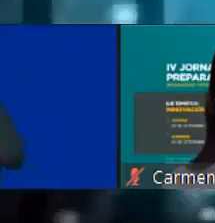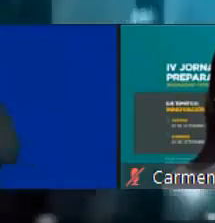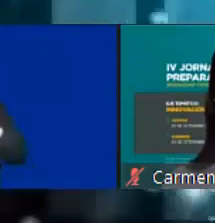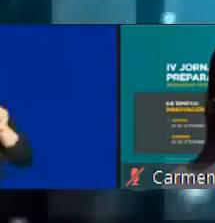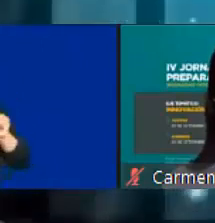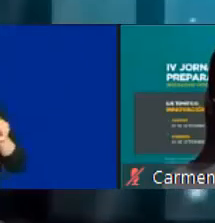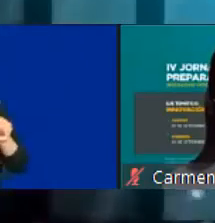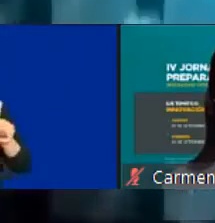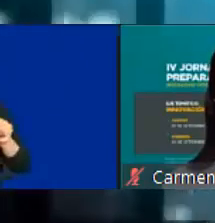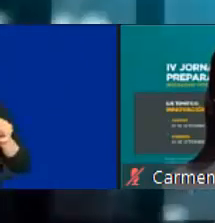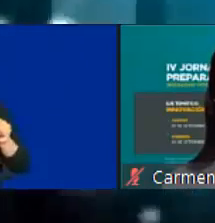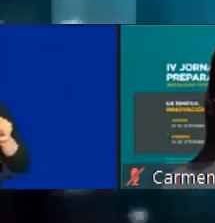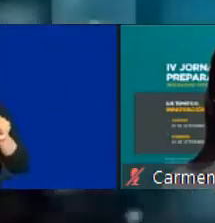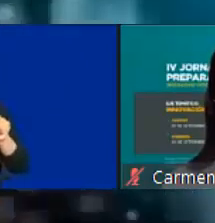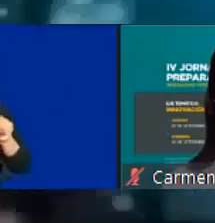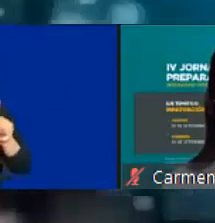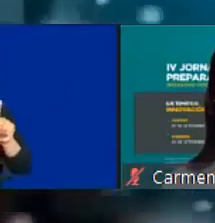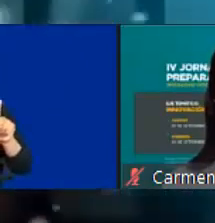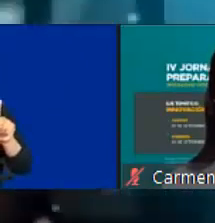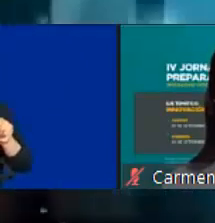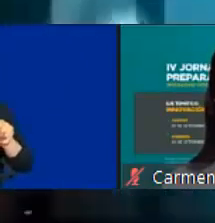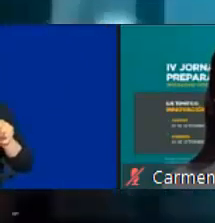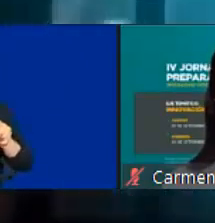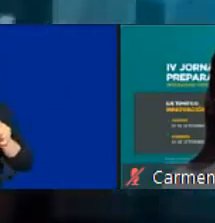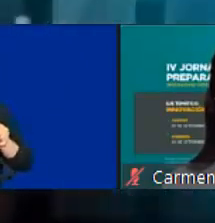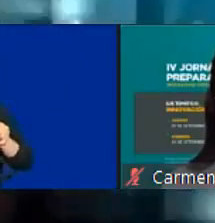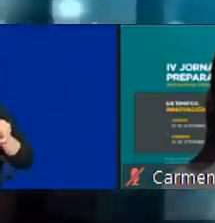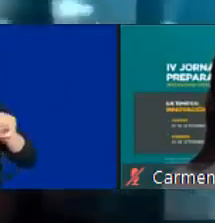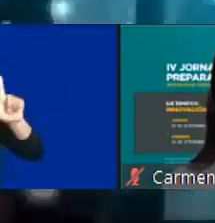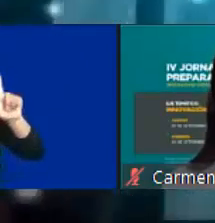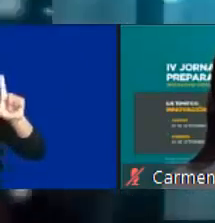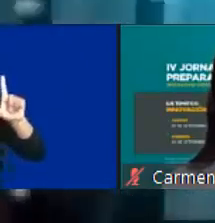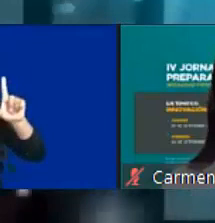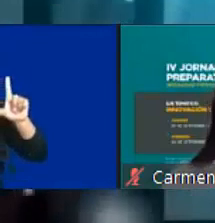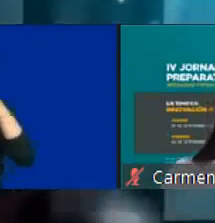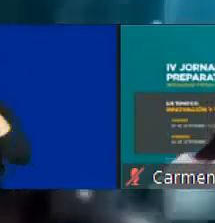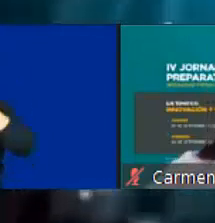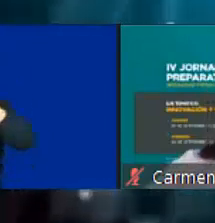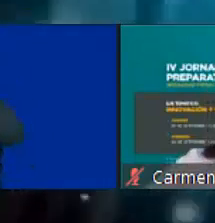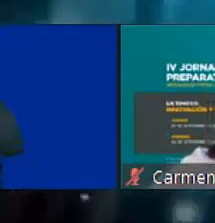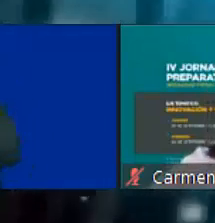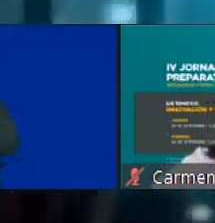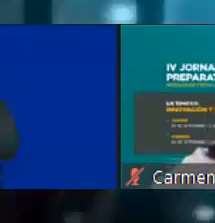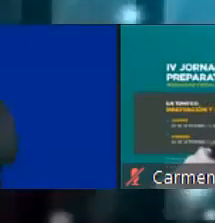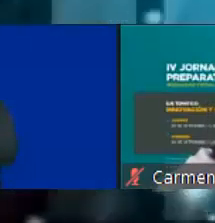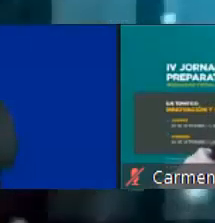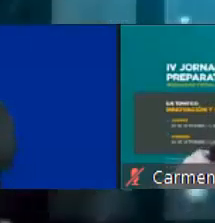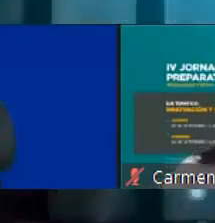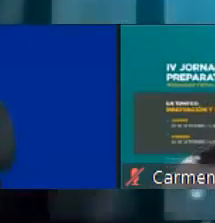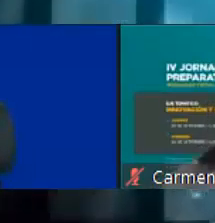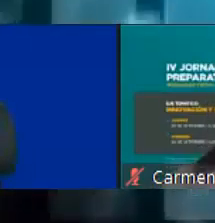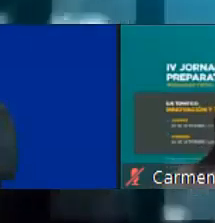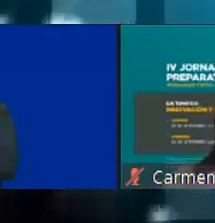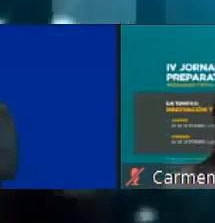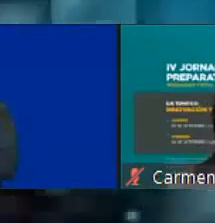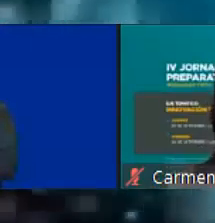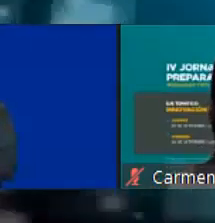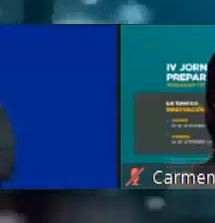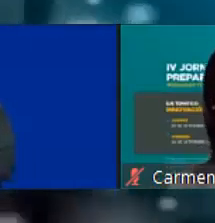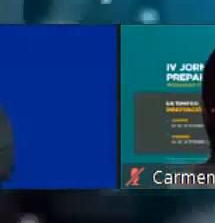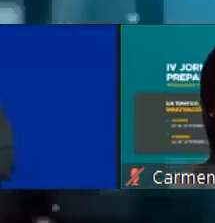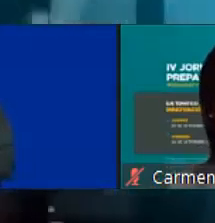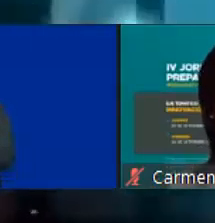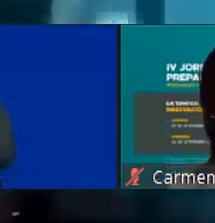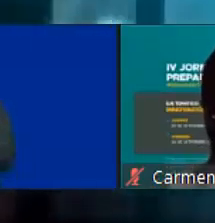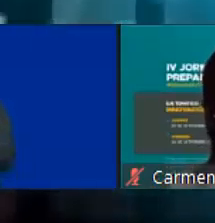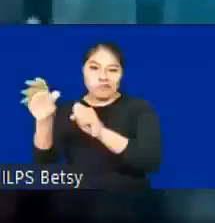vehicular electrónica. Yo la puedo descargar las veces que sean necesarias. A veces que la necesite, yo puedo ingresar a esta plataforma y hacer